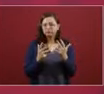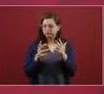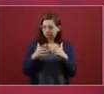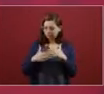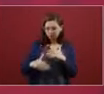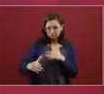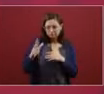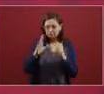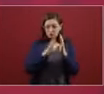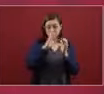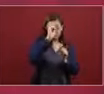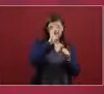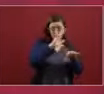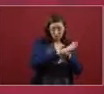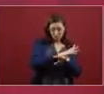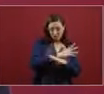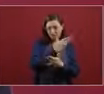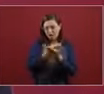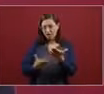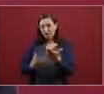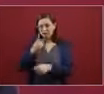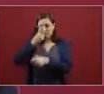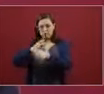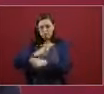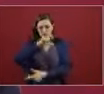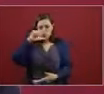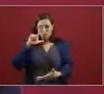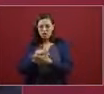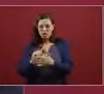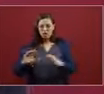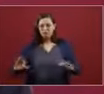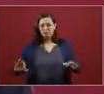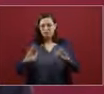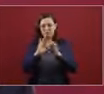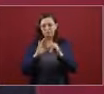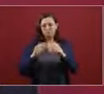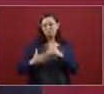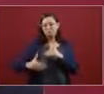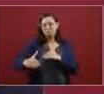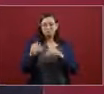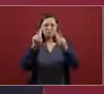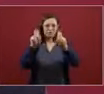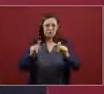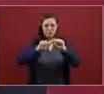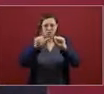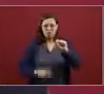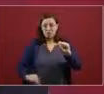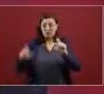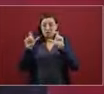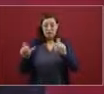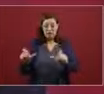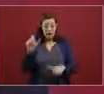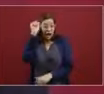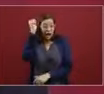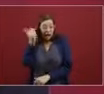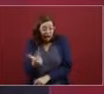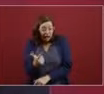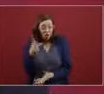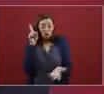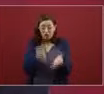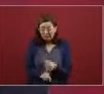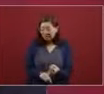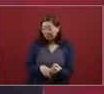complementarias, reglamentarias para el funcionamiento de la Guardia Nacional, pero no hay nada, de eso sí estoy